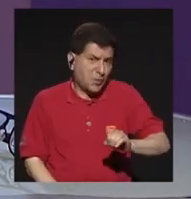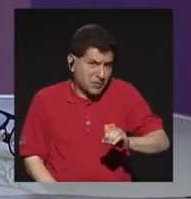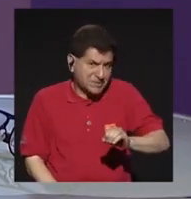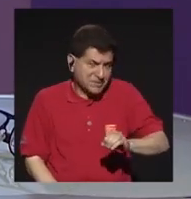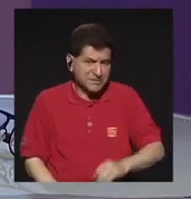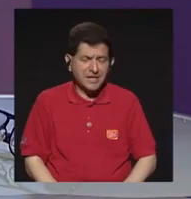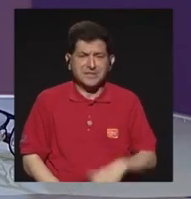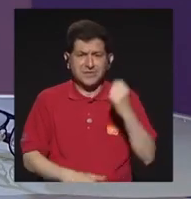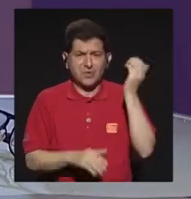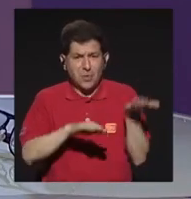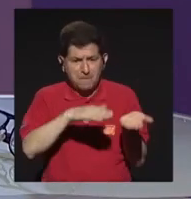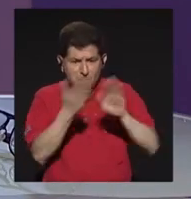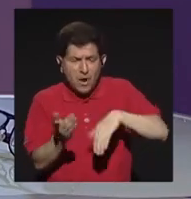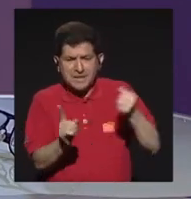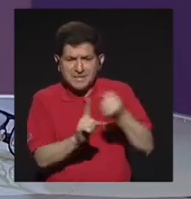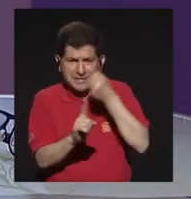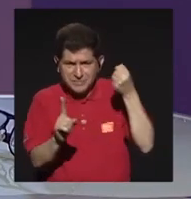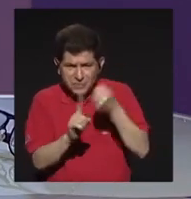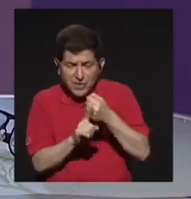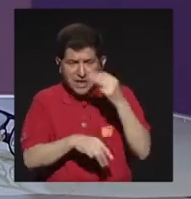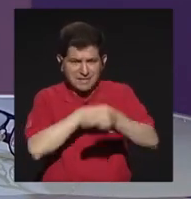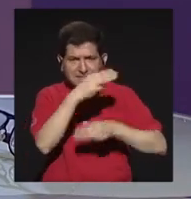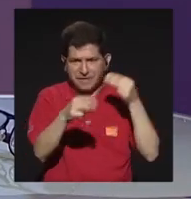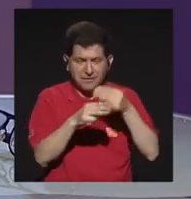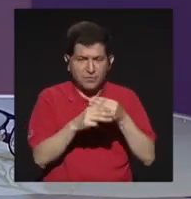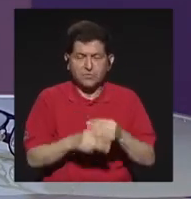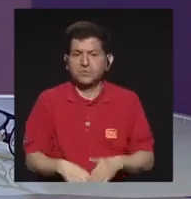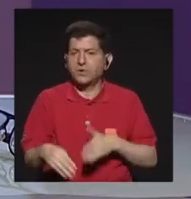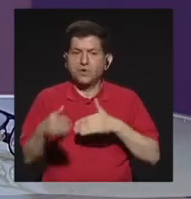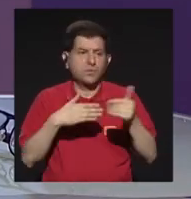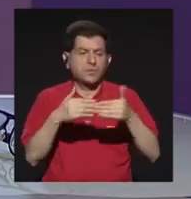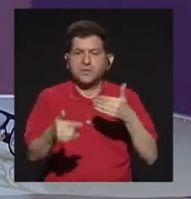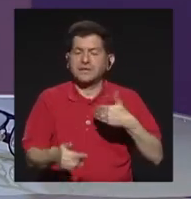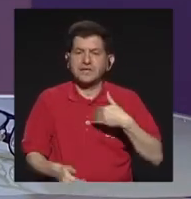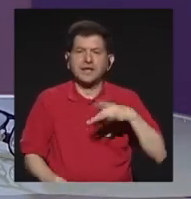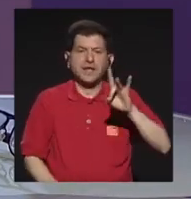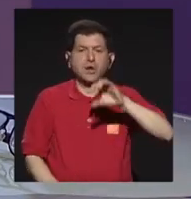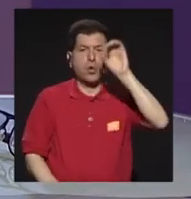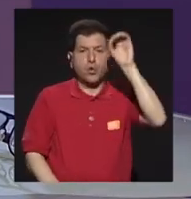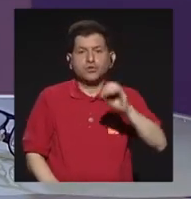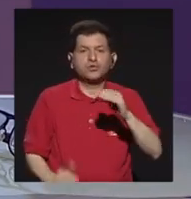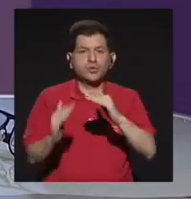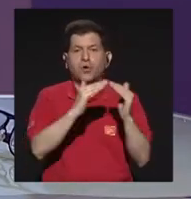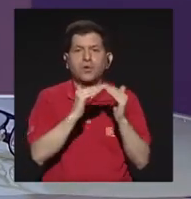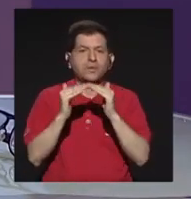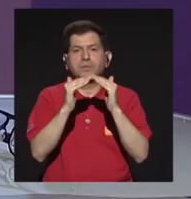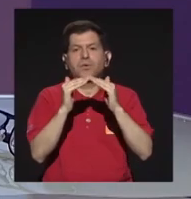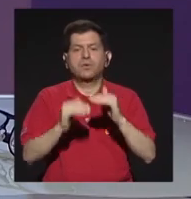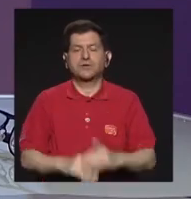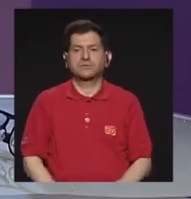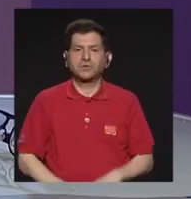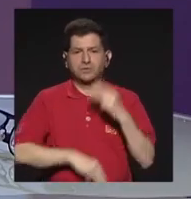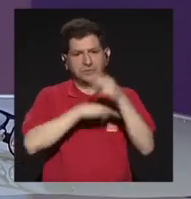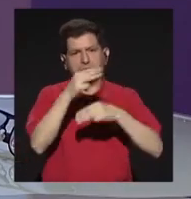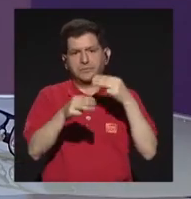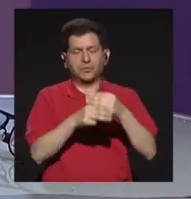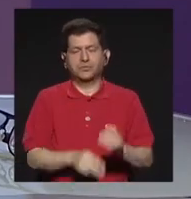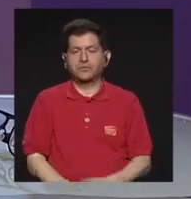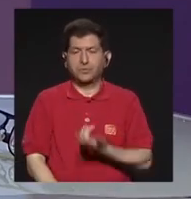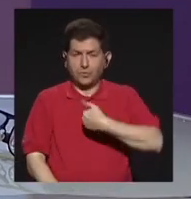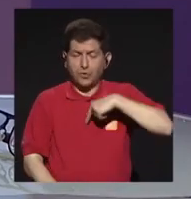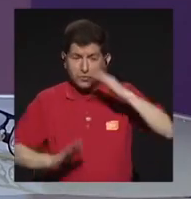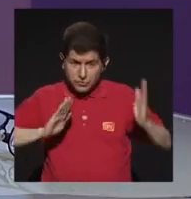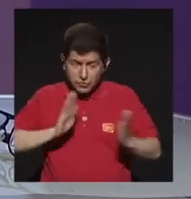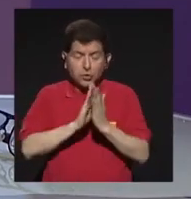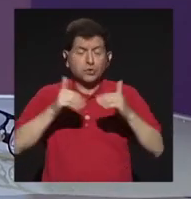de las muertes violentas en el mundo a pesar de que tiene el 8 por ciento de la población nos enfrentamos